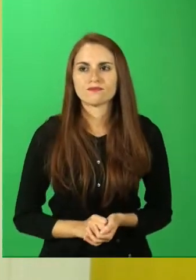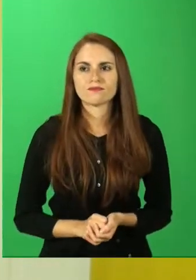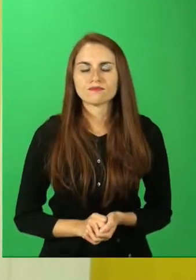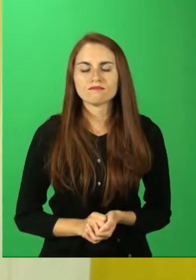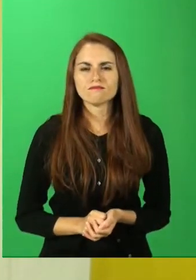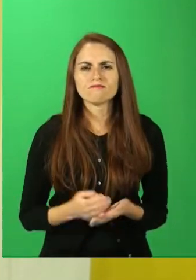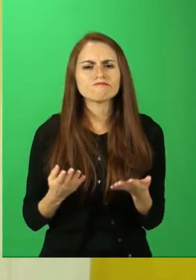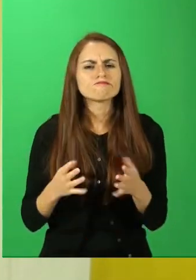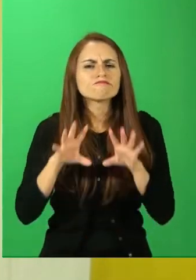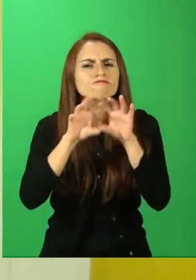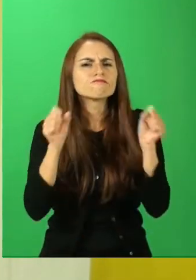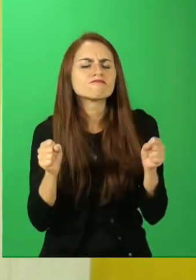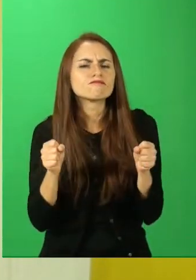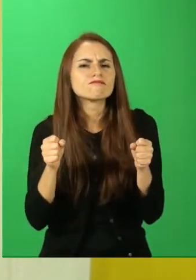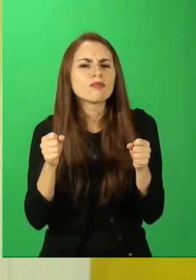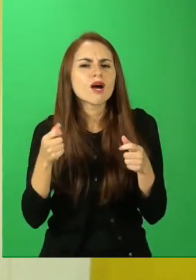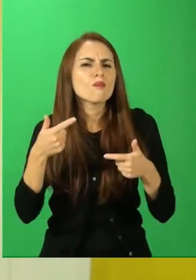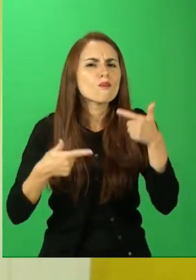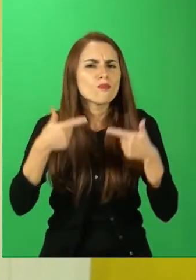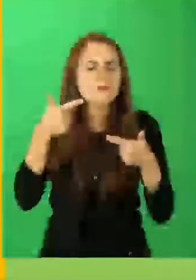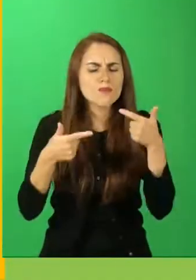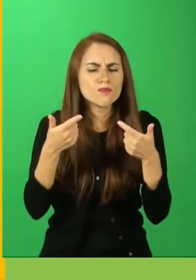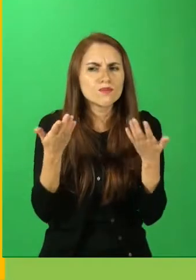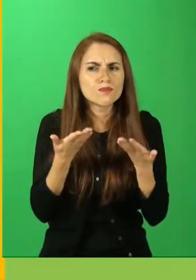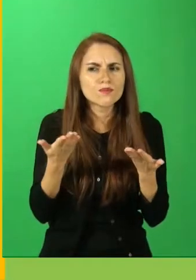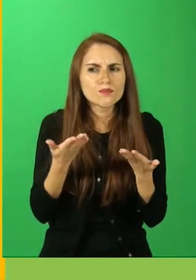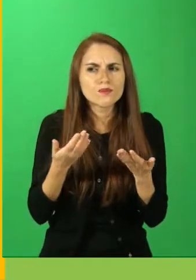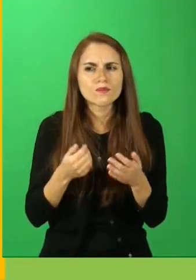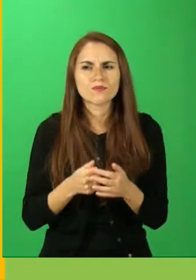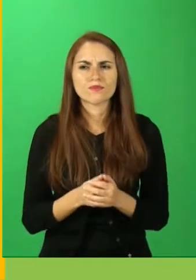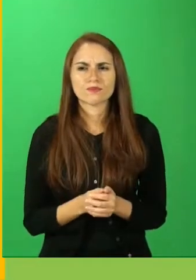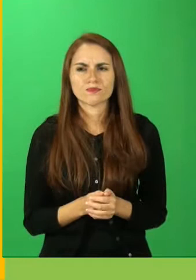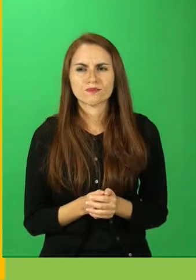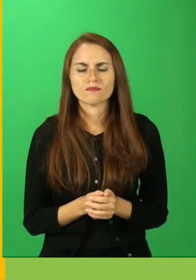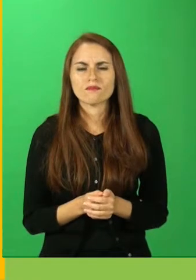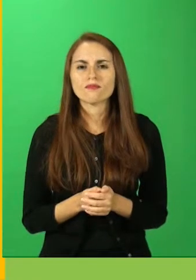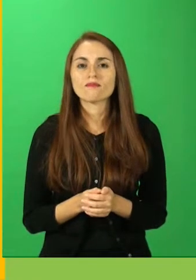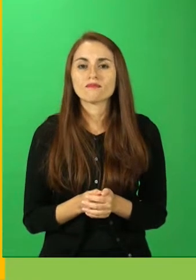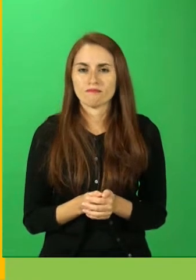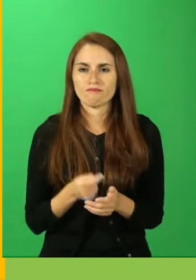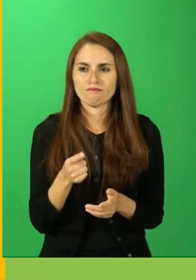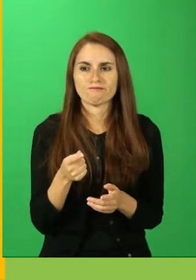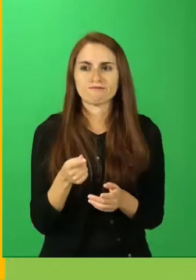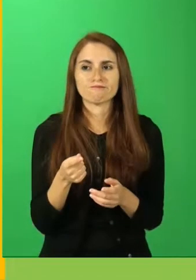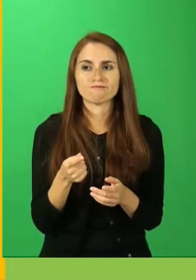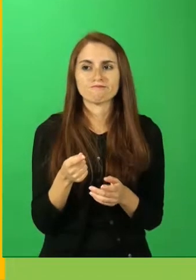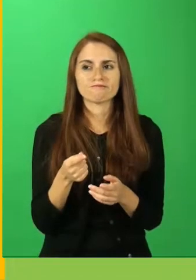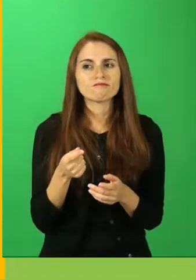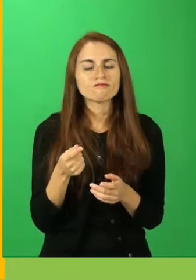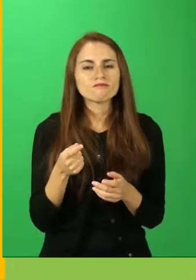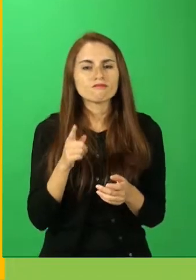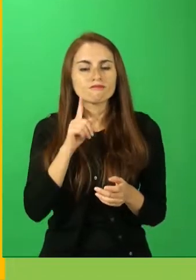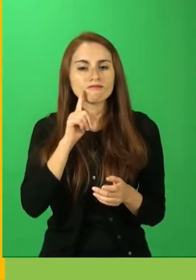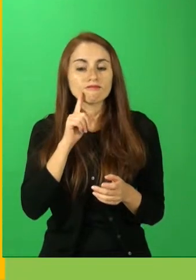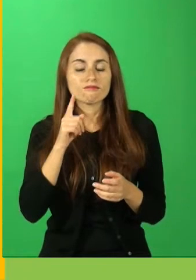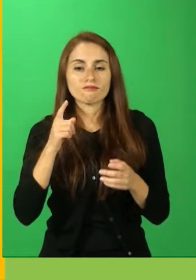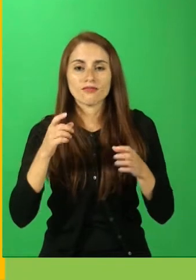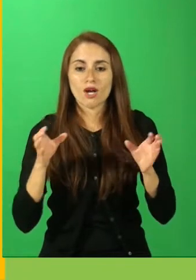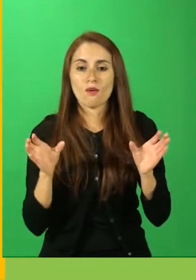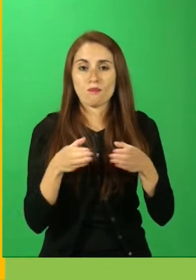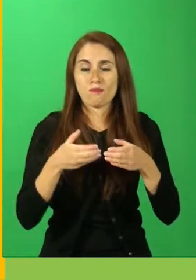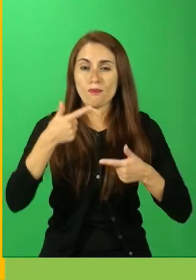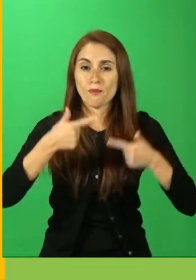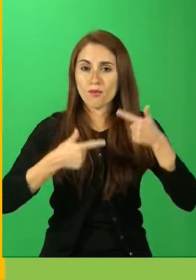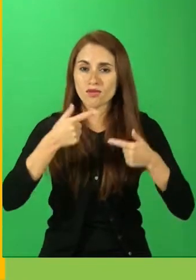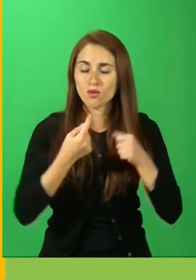Su sistema político, como lo dice acá, está bajo el esquema de un solo partido